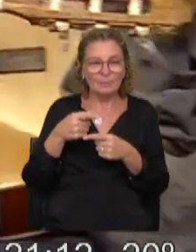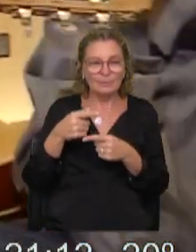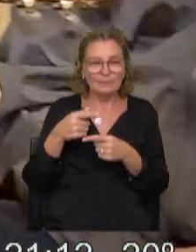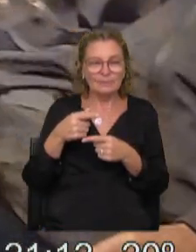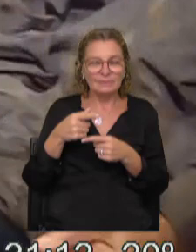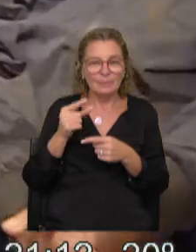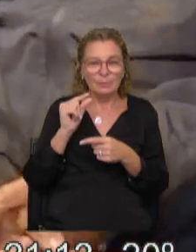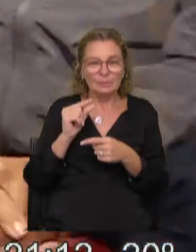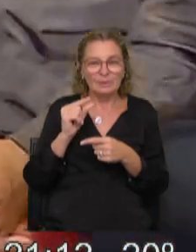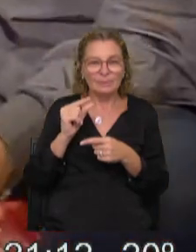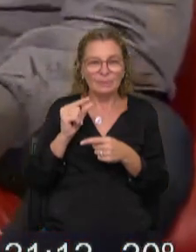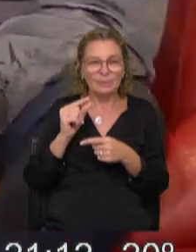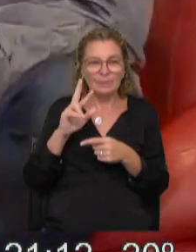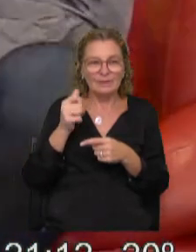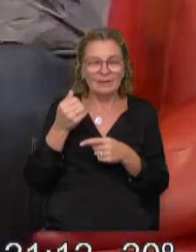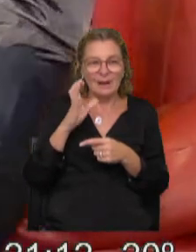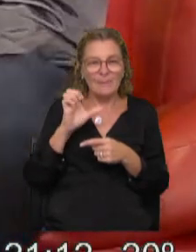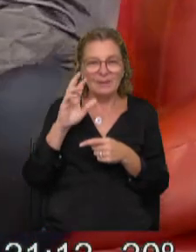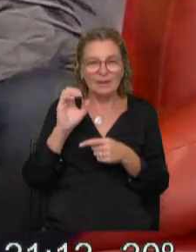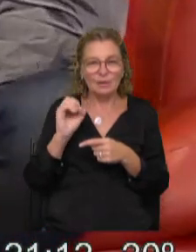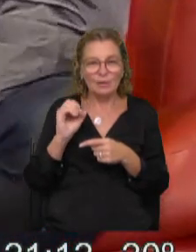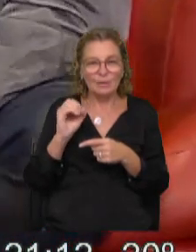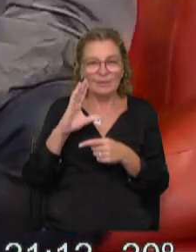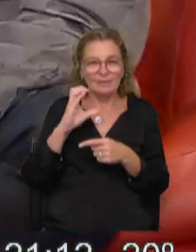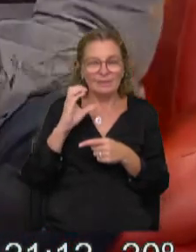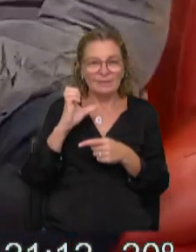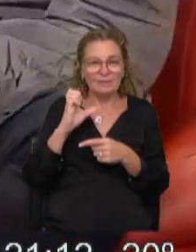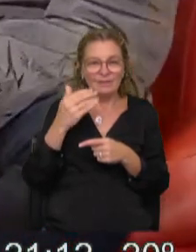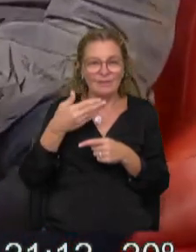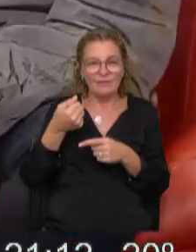ahora en un ratito un rapero, Ceballos.